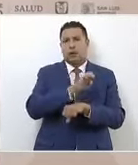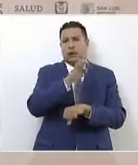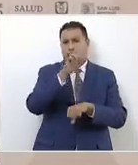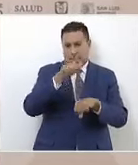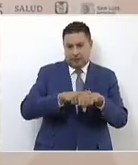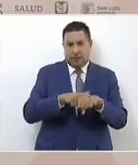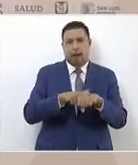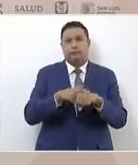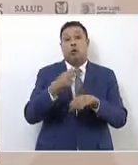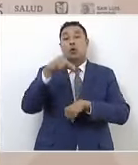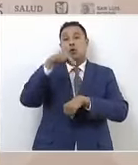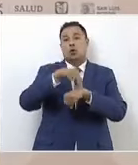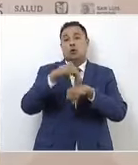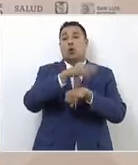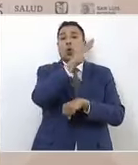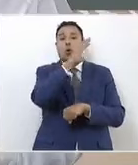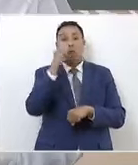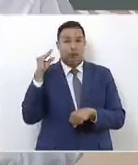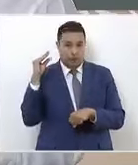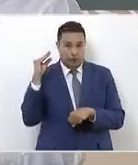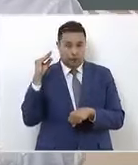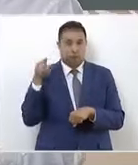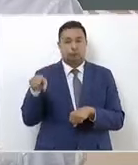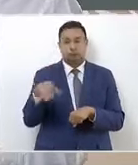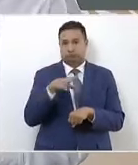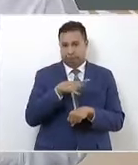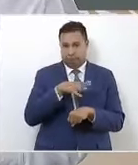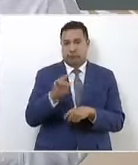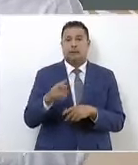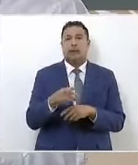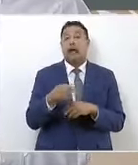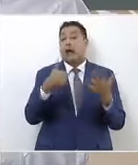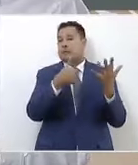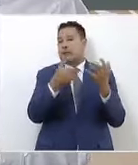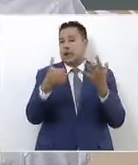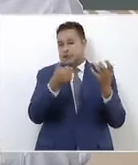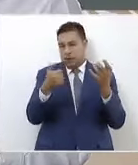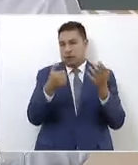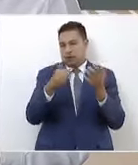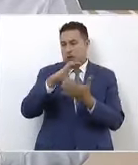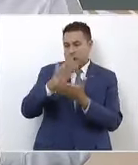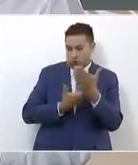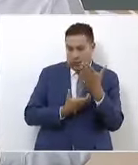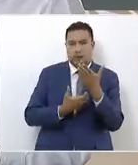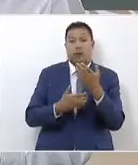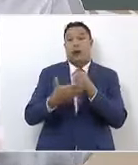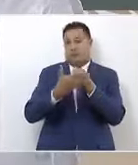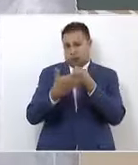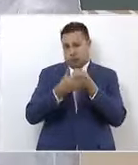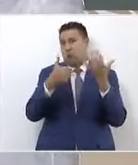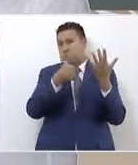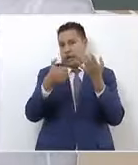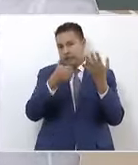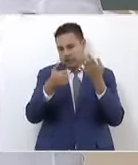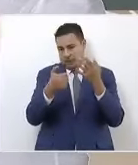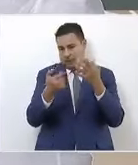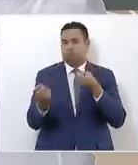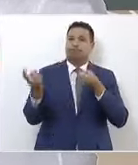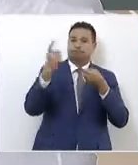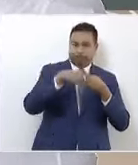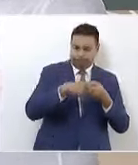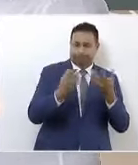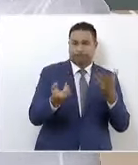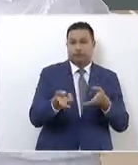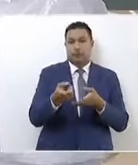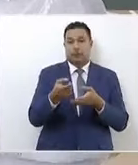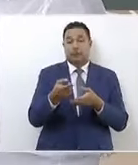médicos cubanos. Se han contratado 600 y vienen 600 más, porque lo que queremos